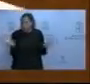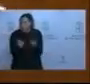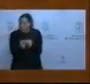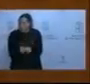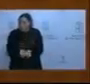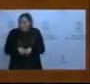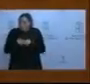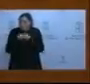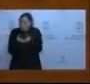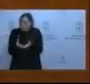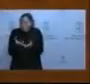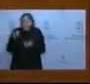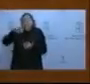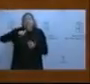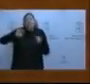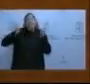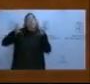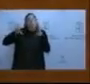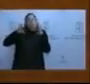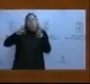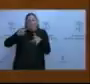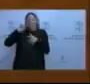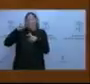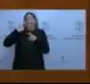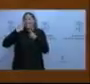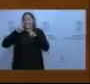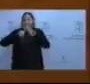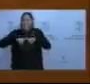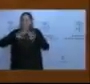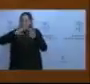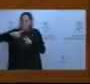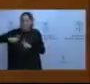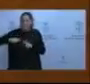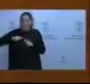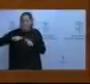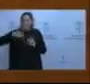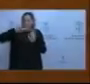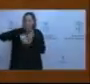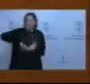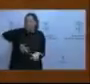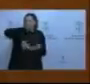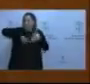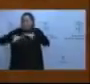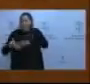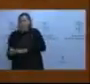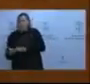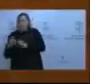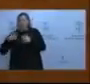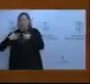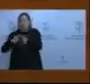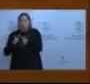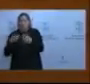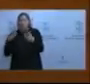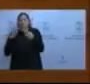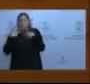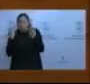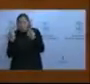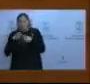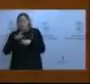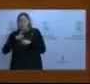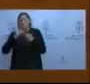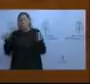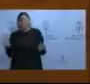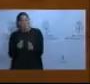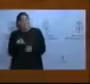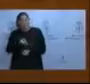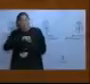y recomendaciones cómo van a mejorar la planificación de todo ese sector público y revisar las transferencias realizadas por el Principado de Asturias, que